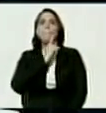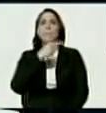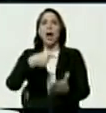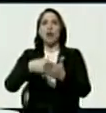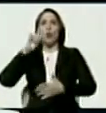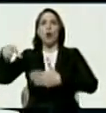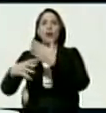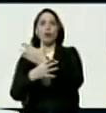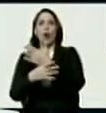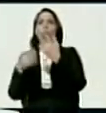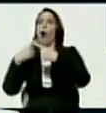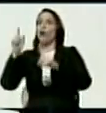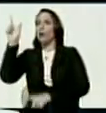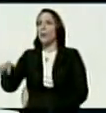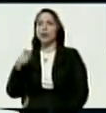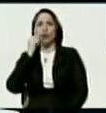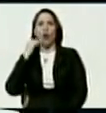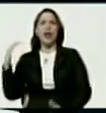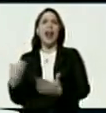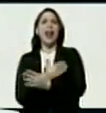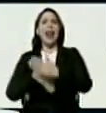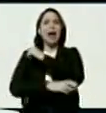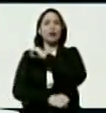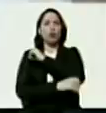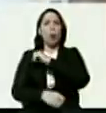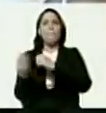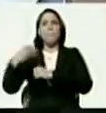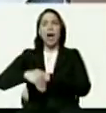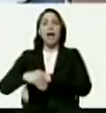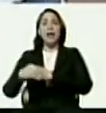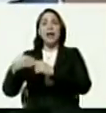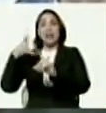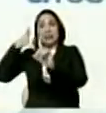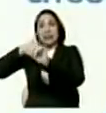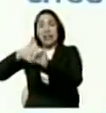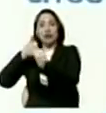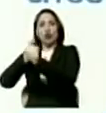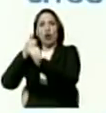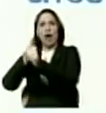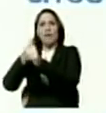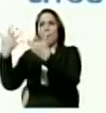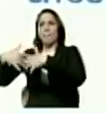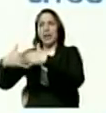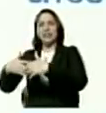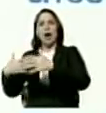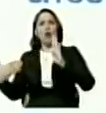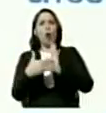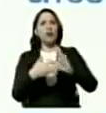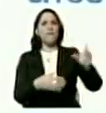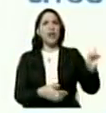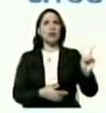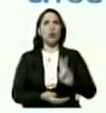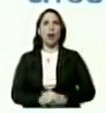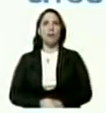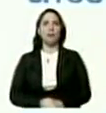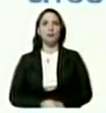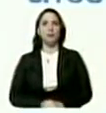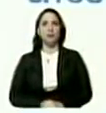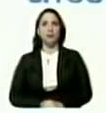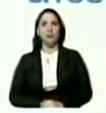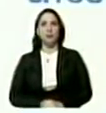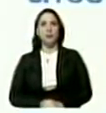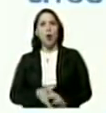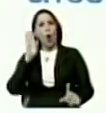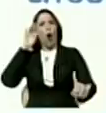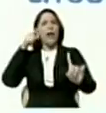ladrón más, que asesoraba a empresas como Cristalex contra la República Bolivariana de Venezuela, y el